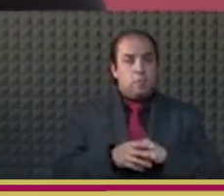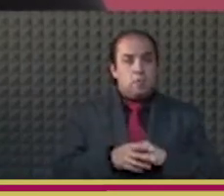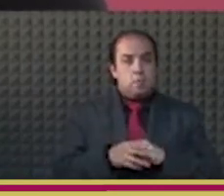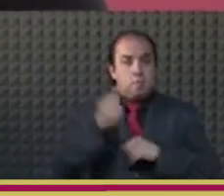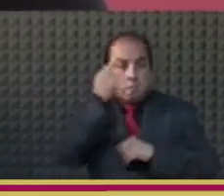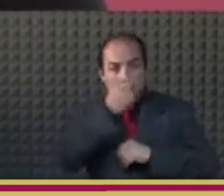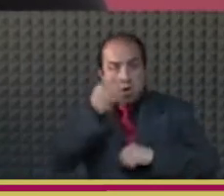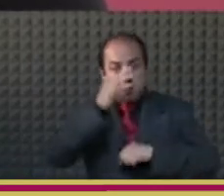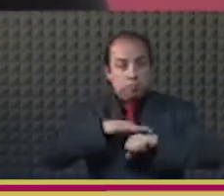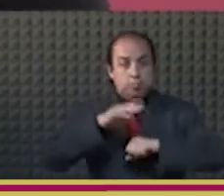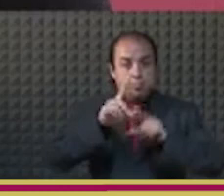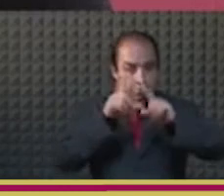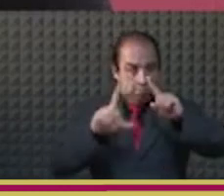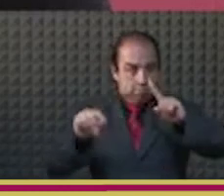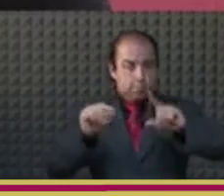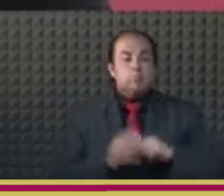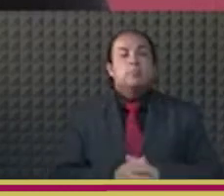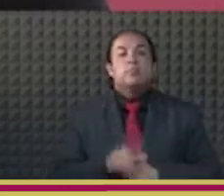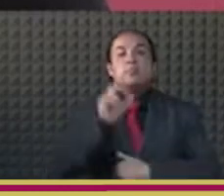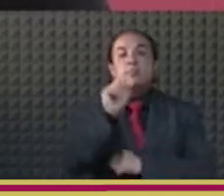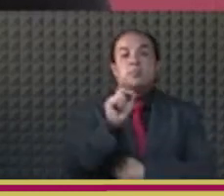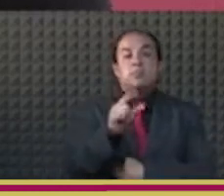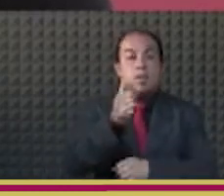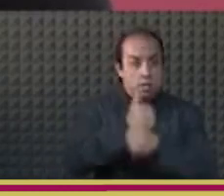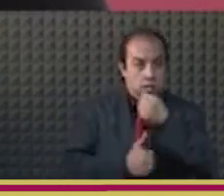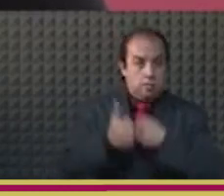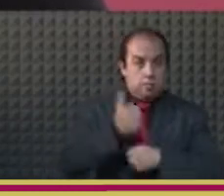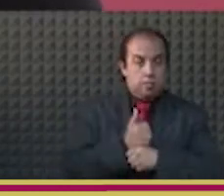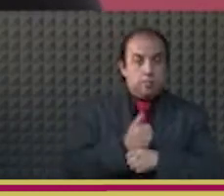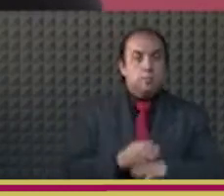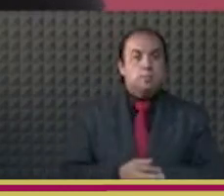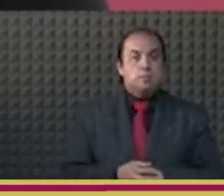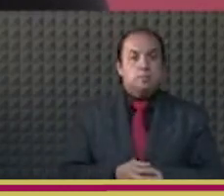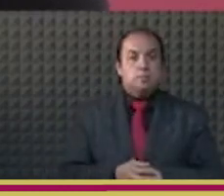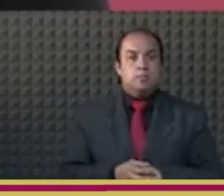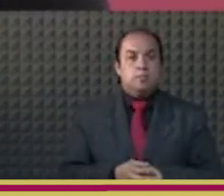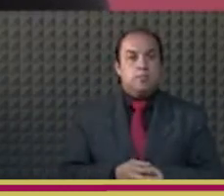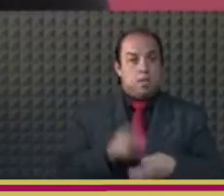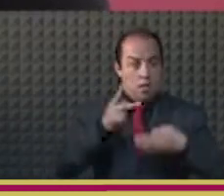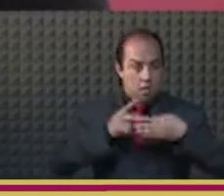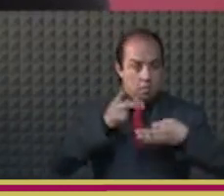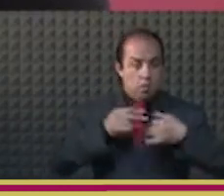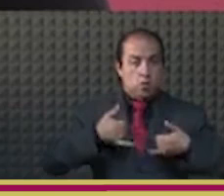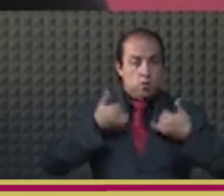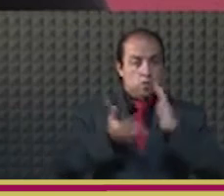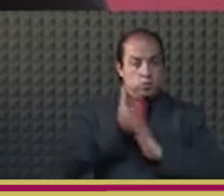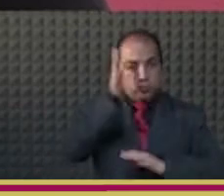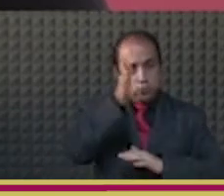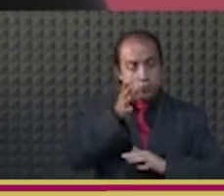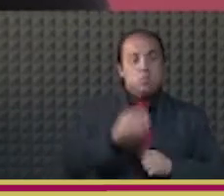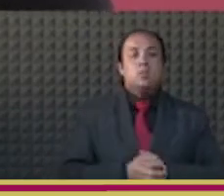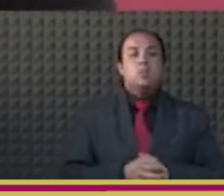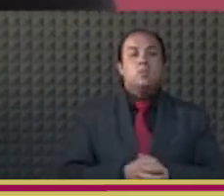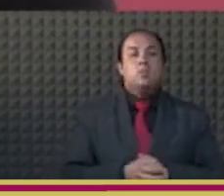el país. Y también en el año pasado fue precisamente esta plataforma de Jóvenes Construyendo